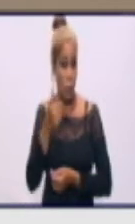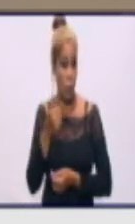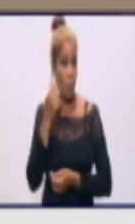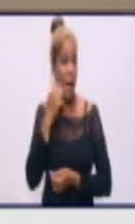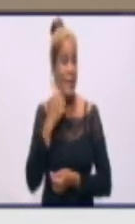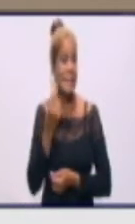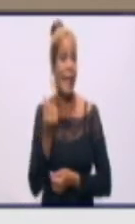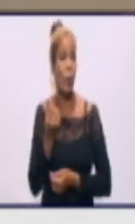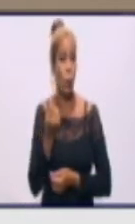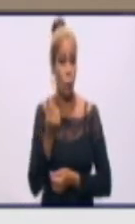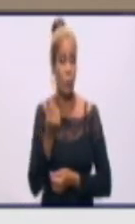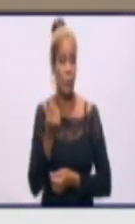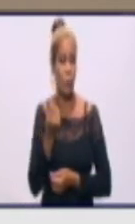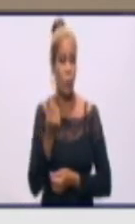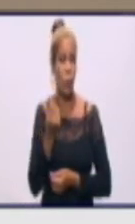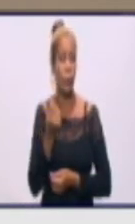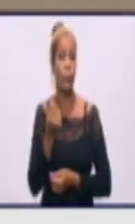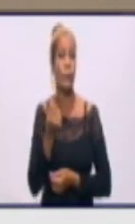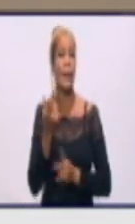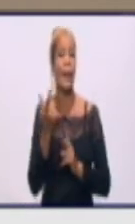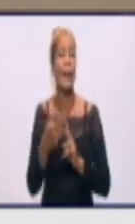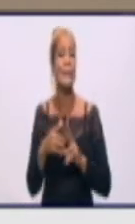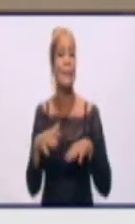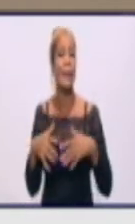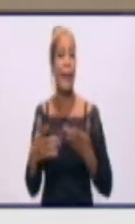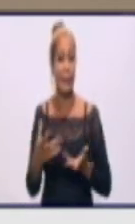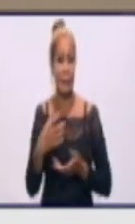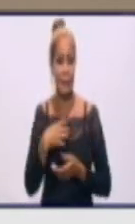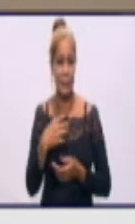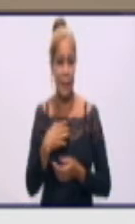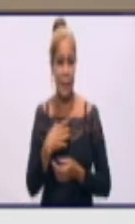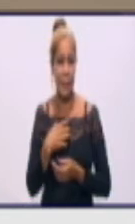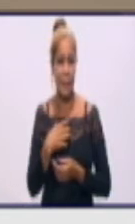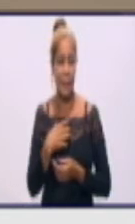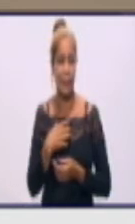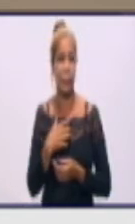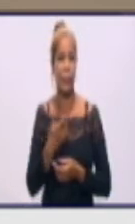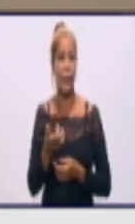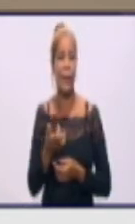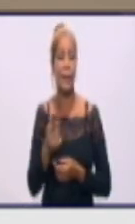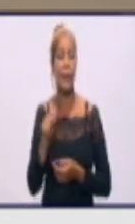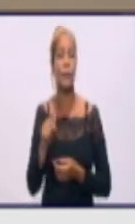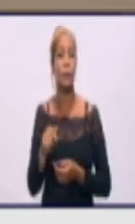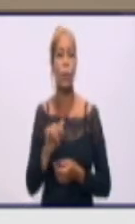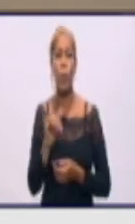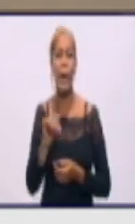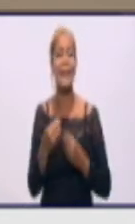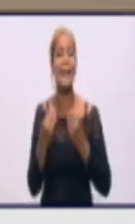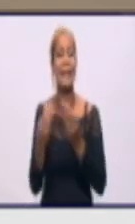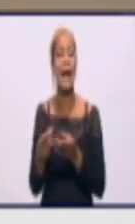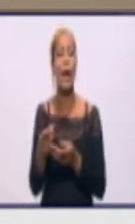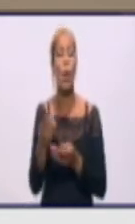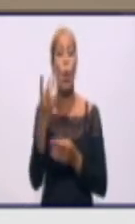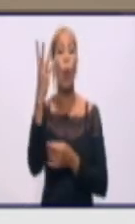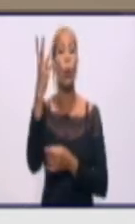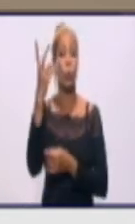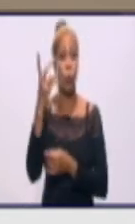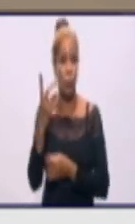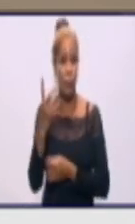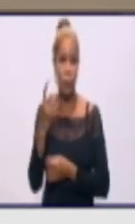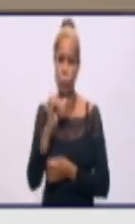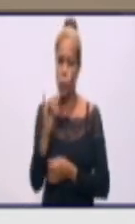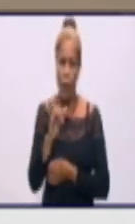cualquier dispositivo, es que tiene una herramienta. La plataforma te brinda un código y un PIN, que con ese código y